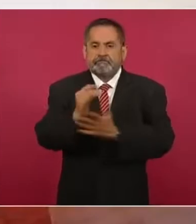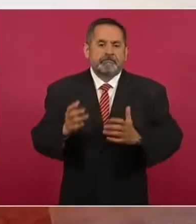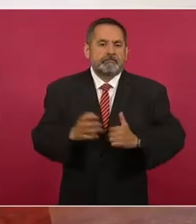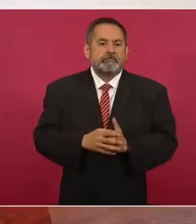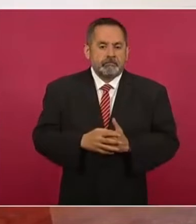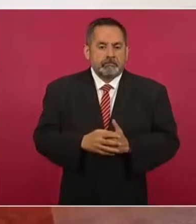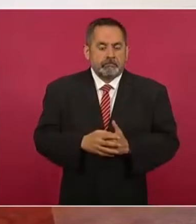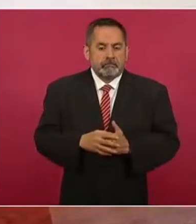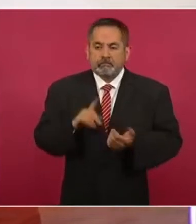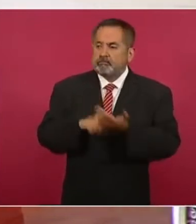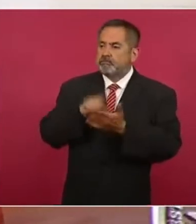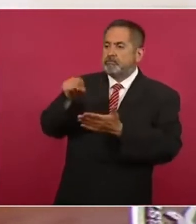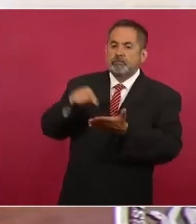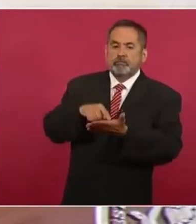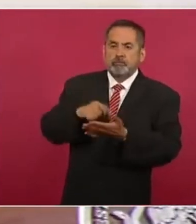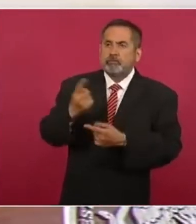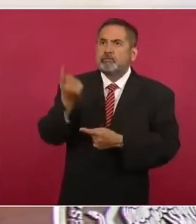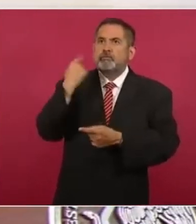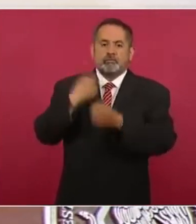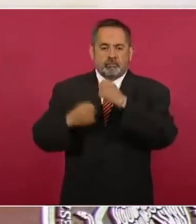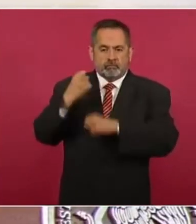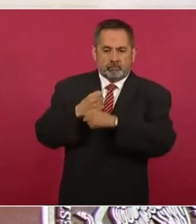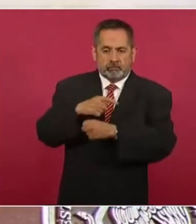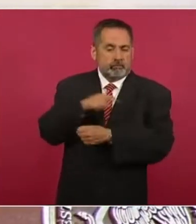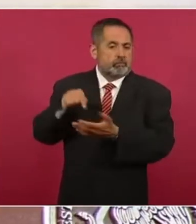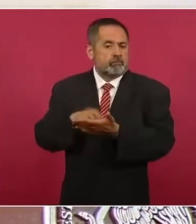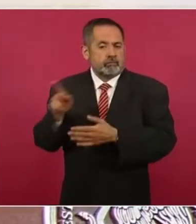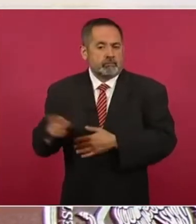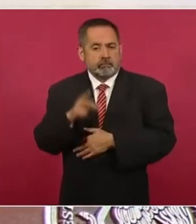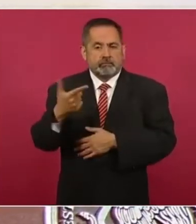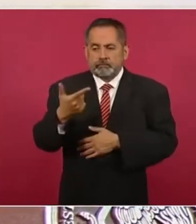en Guelatao hace un año.